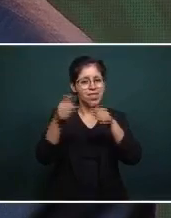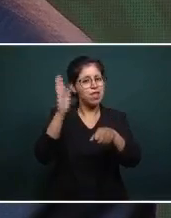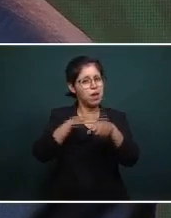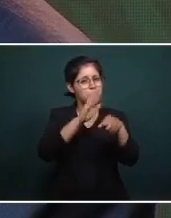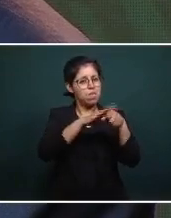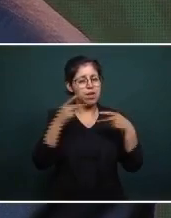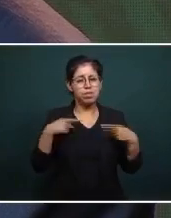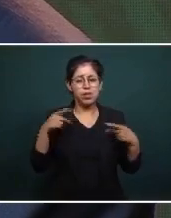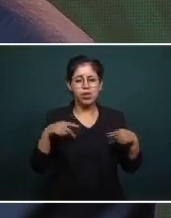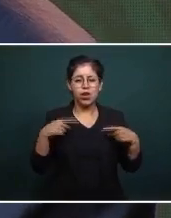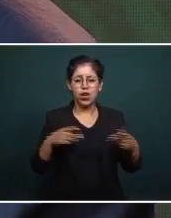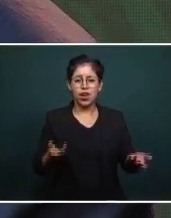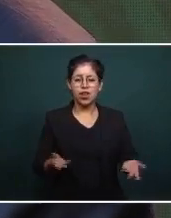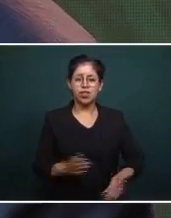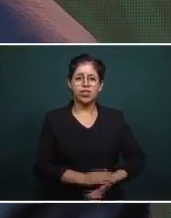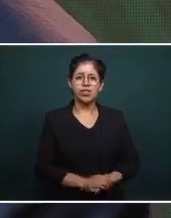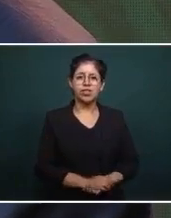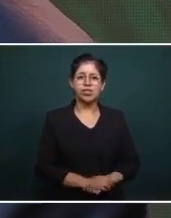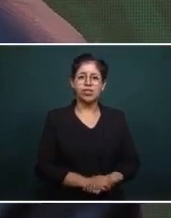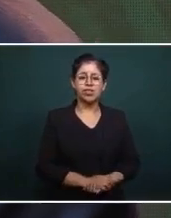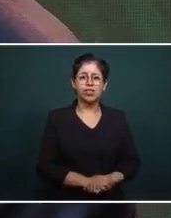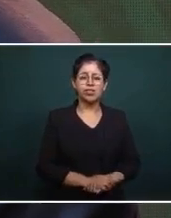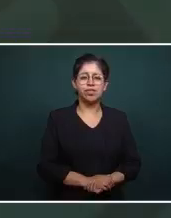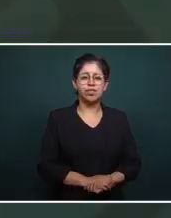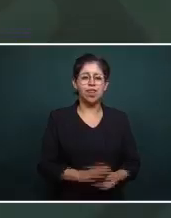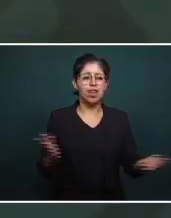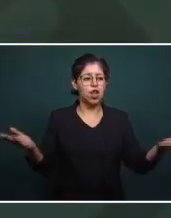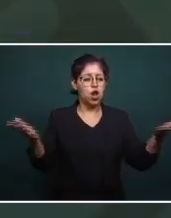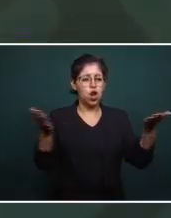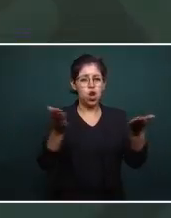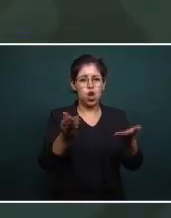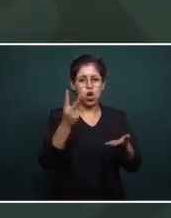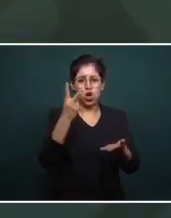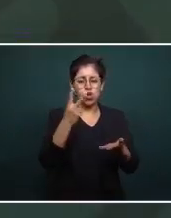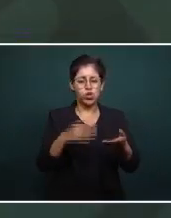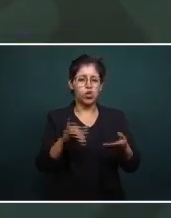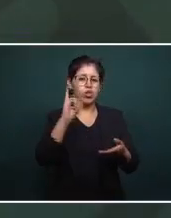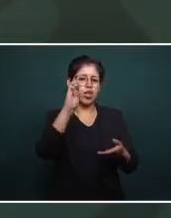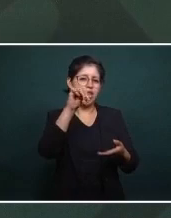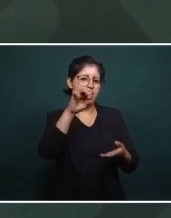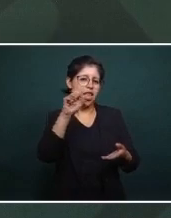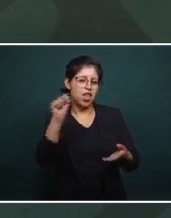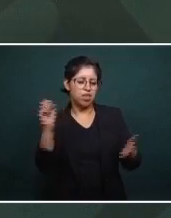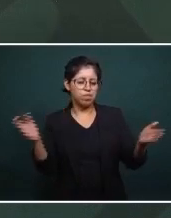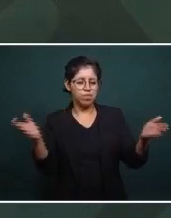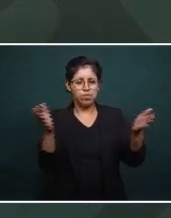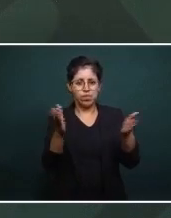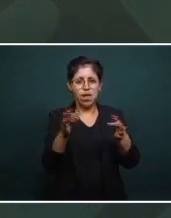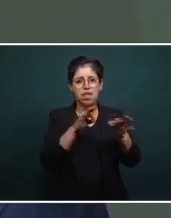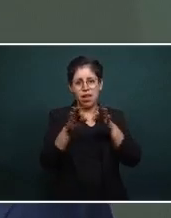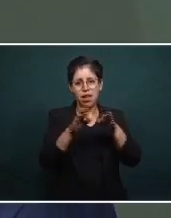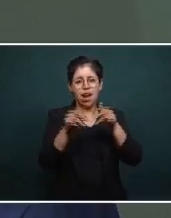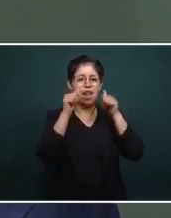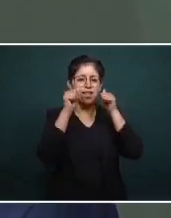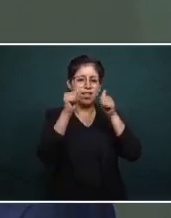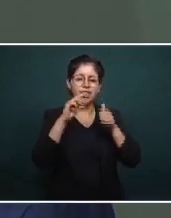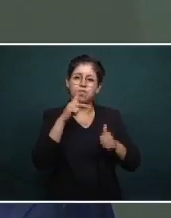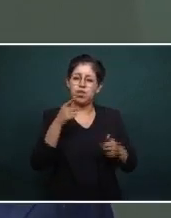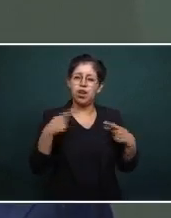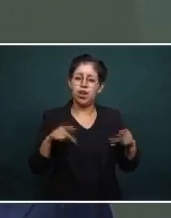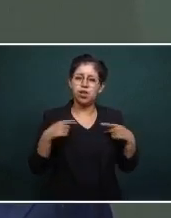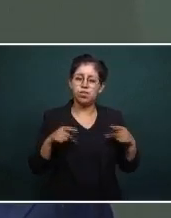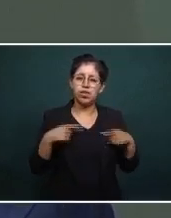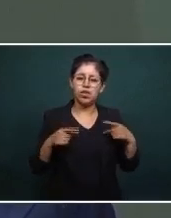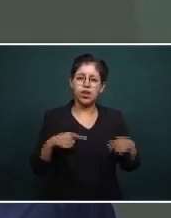adherirlo al hospital del IMSS Bienestar para la población que no